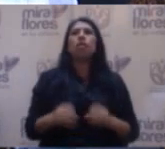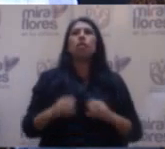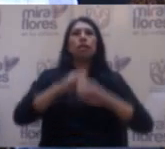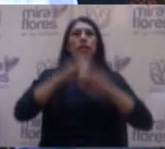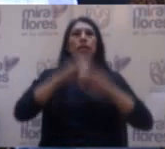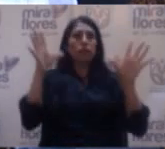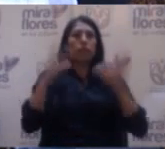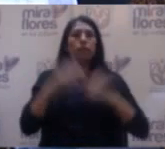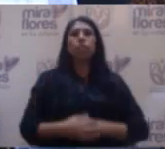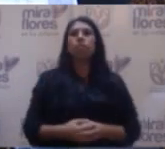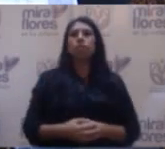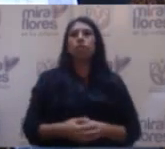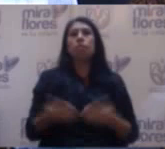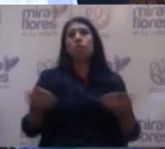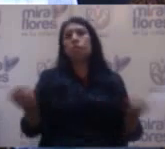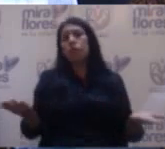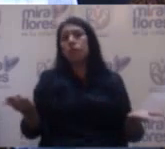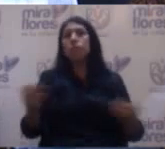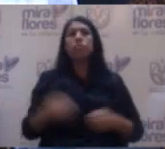Sin embargo,